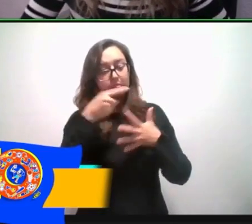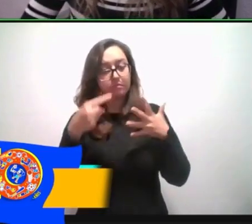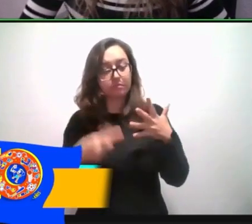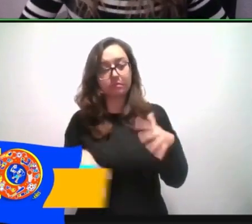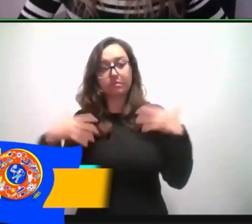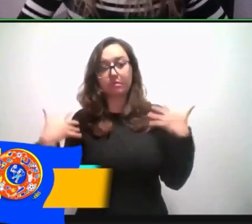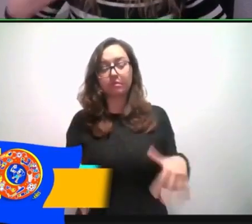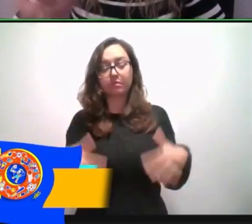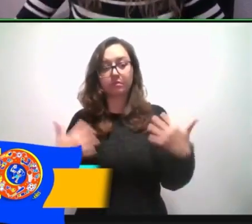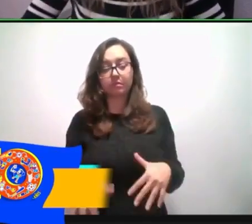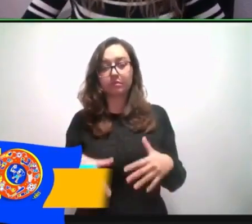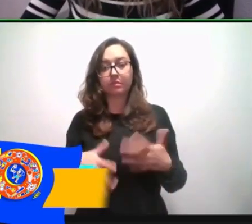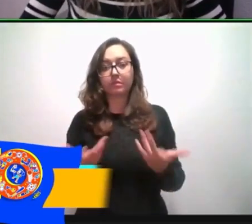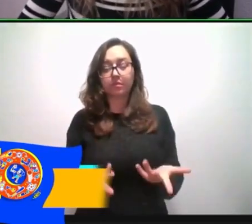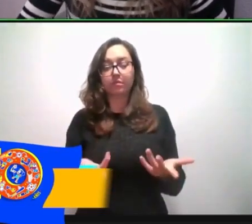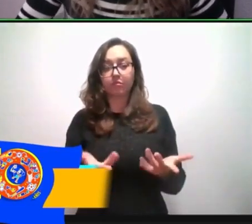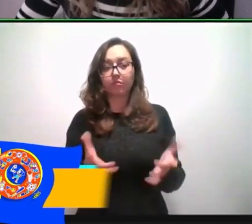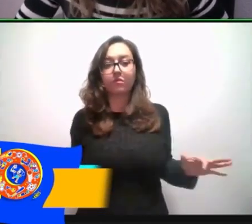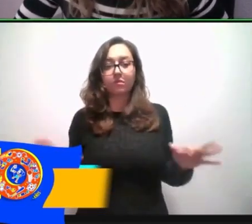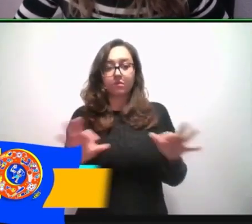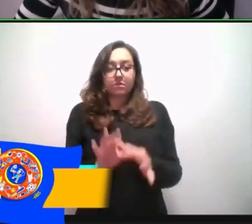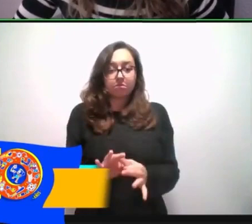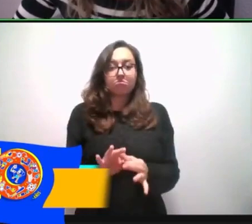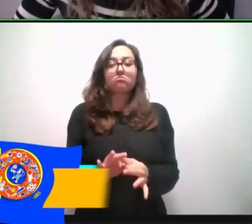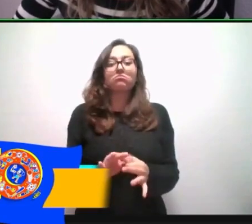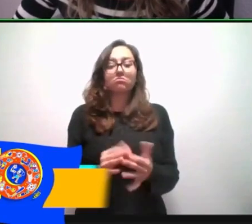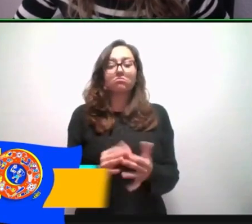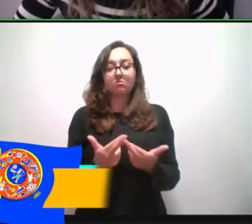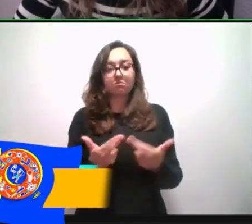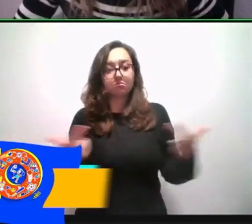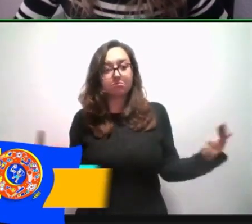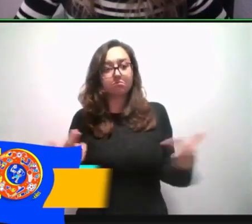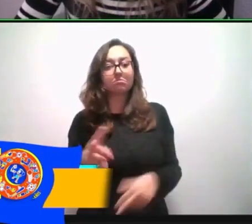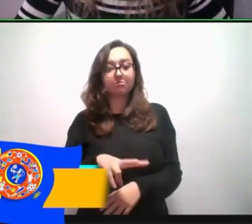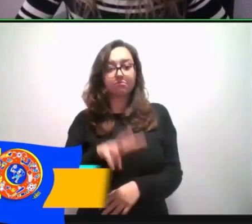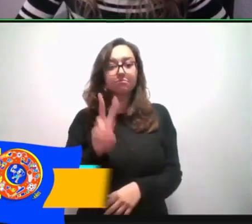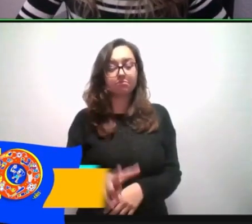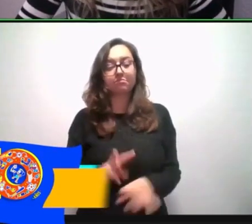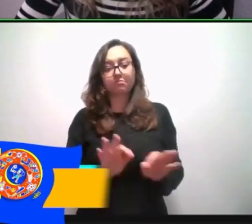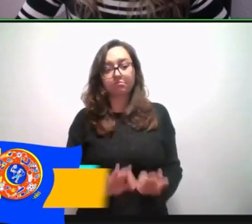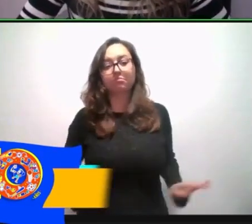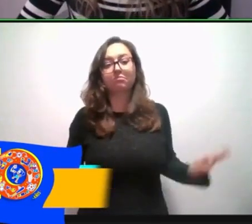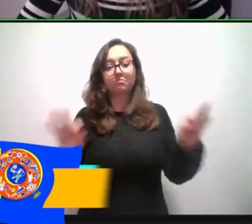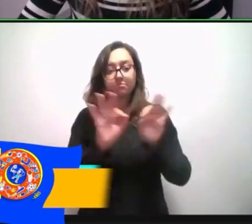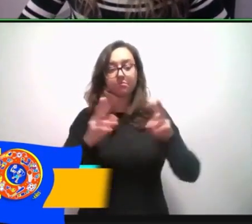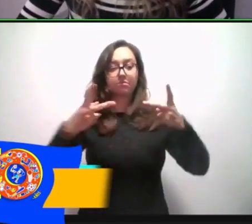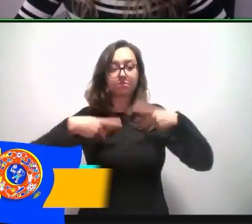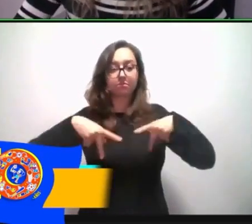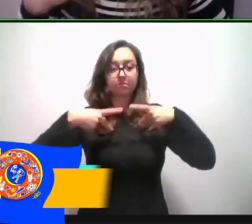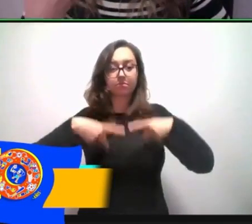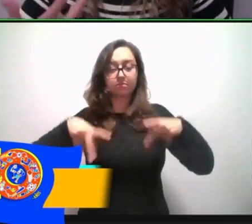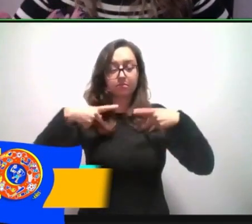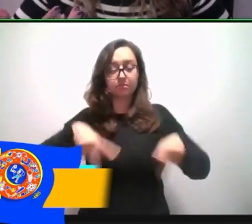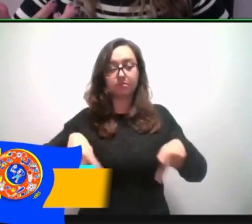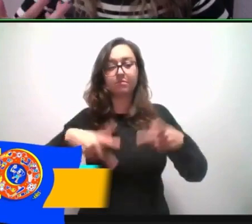yo creo que están muy relacionados. Como lo vimos, pues es importante que las personas tanto utilicemos la actividad física para